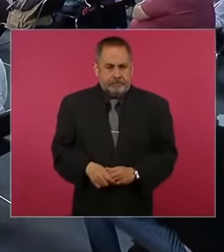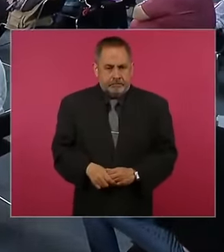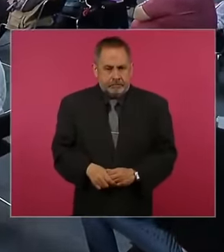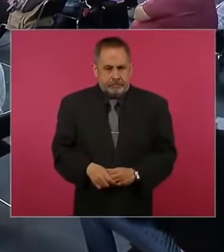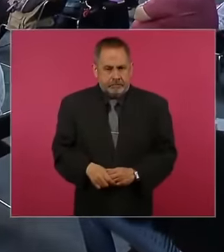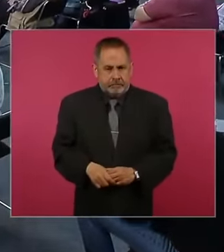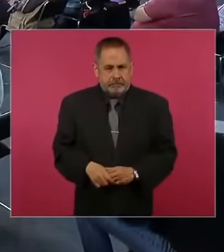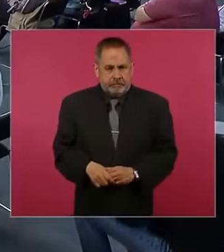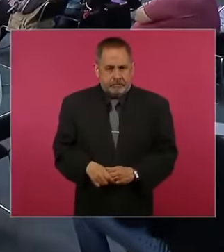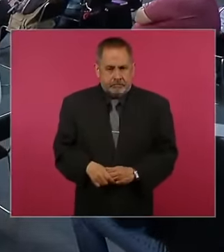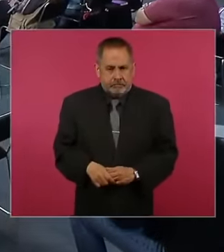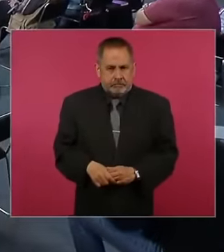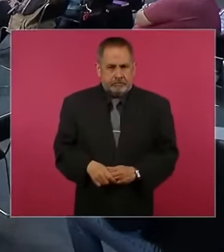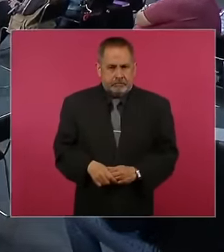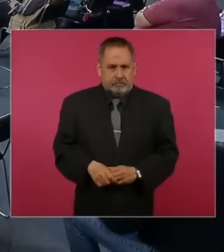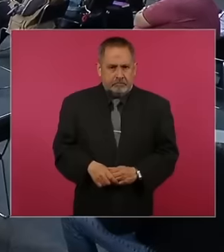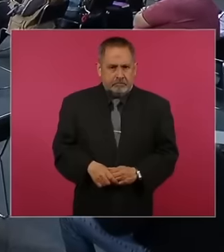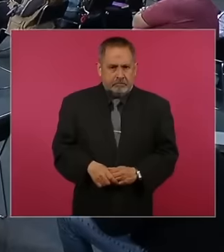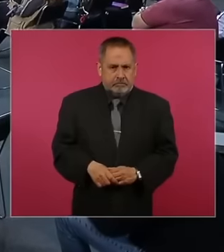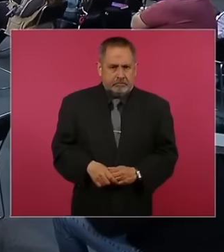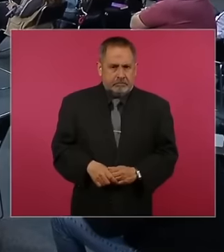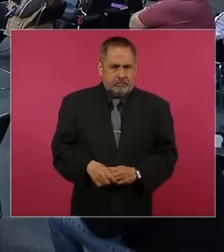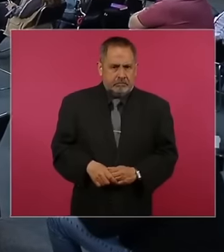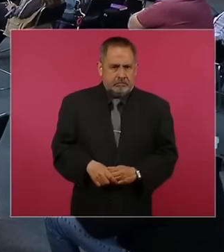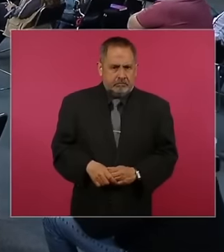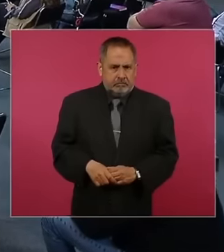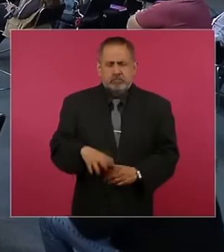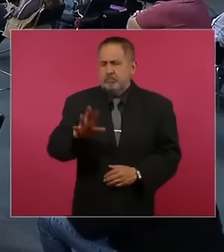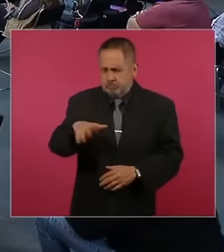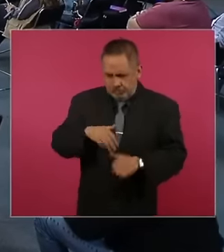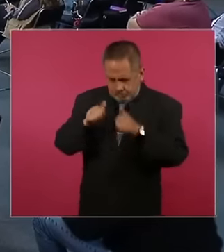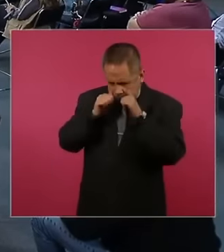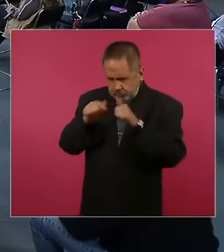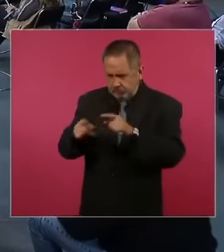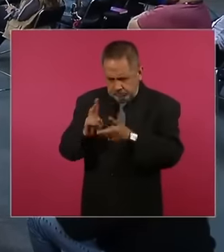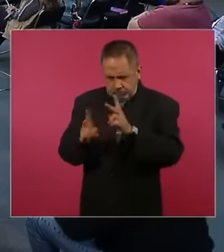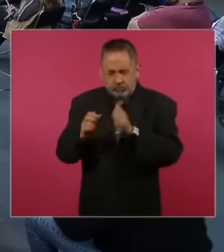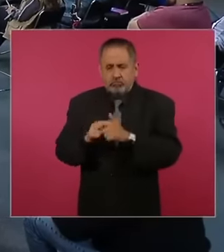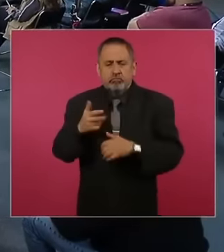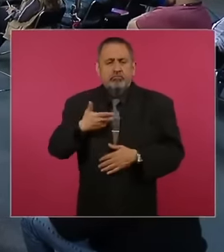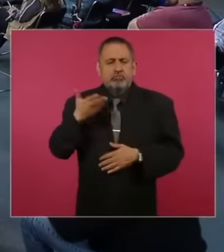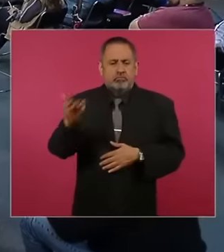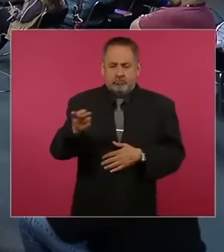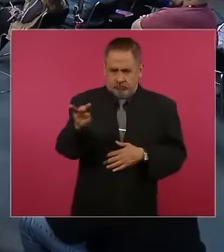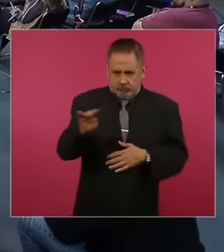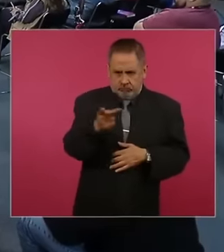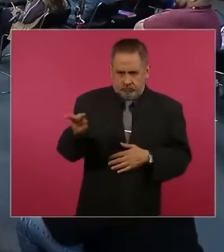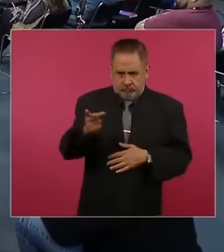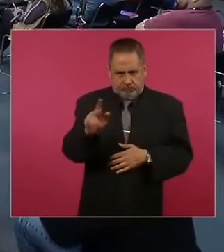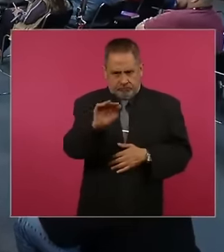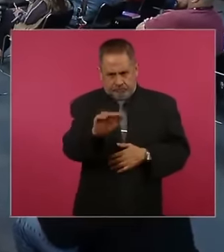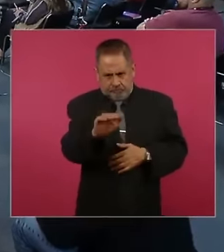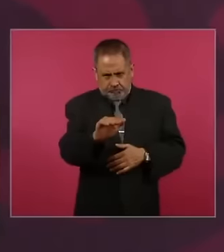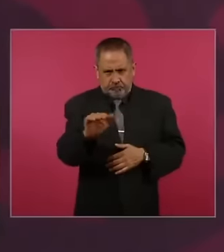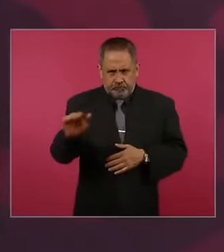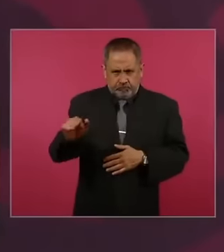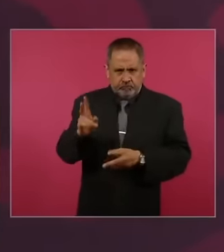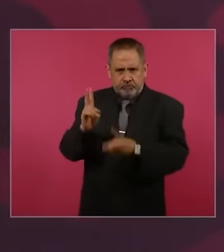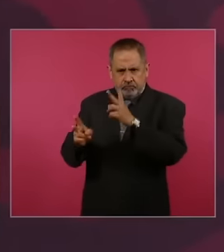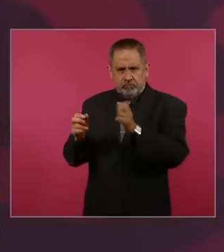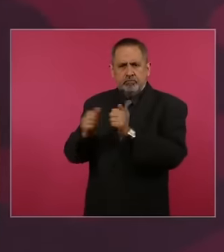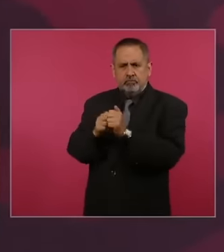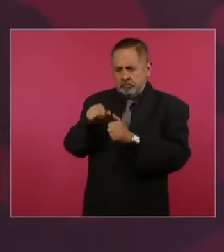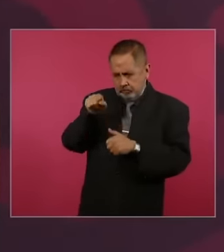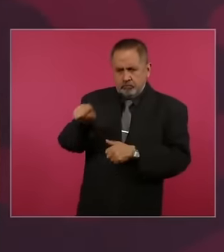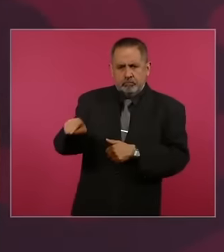hace 3 años, pero con gusto se lo compartimos. Pero lo vemos. Y le voy a pedir a los dos que hable